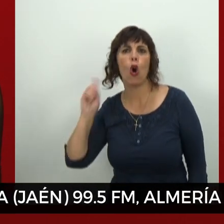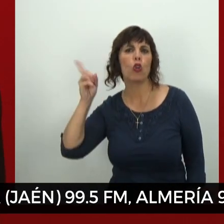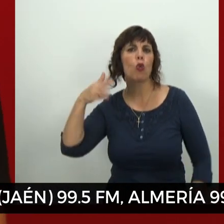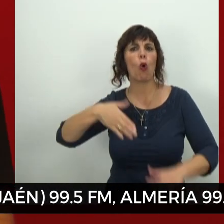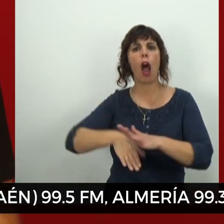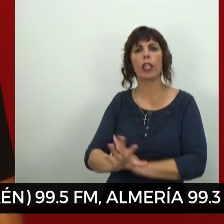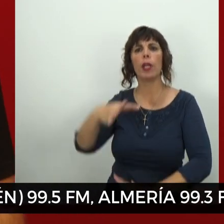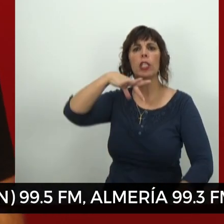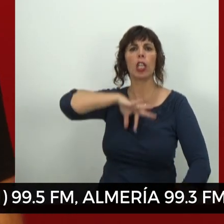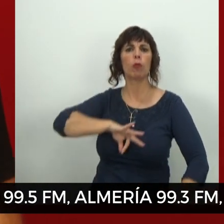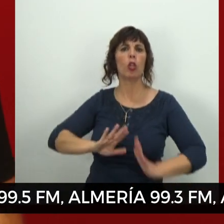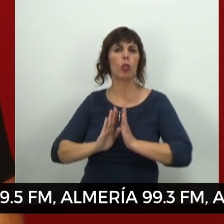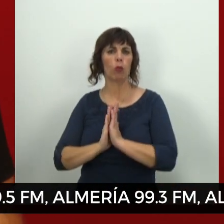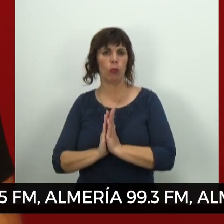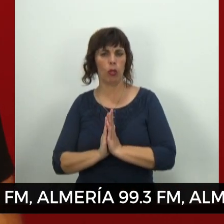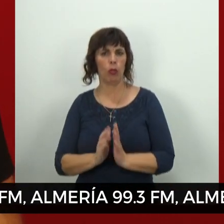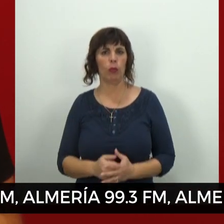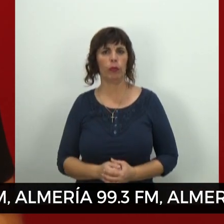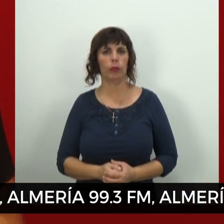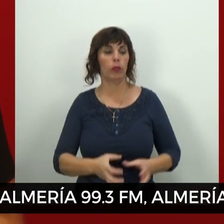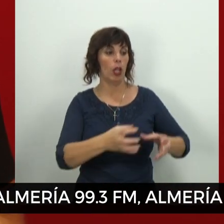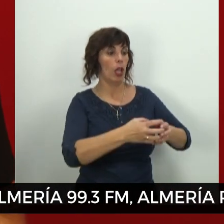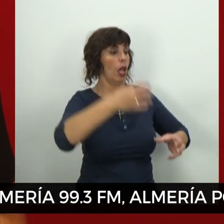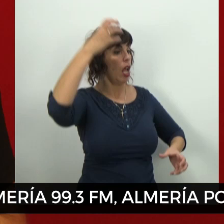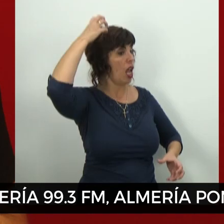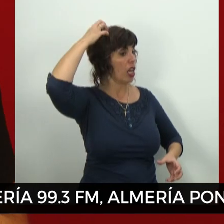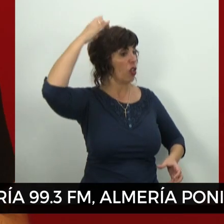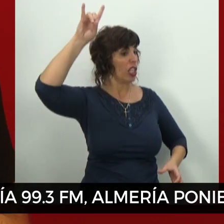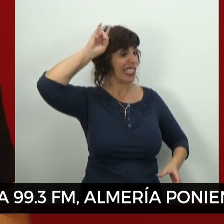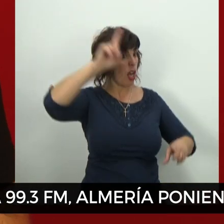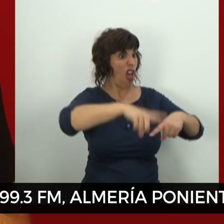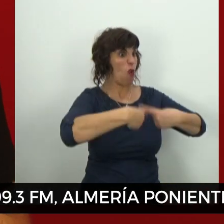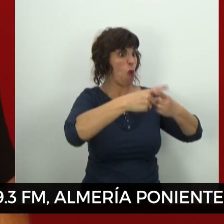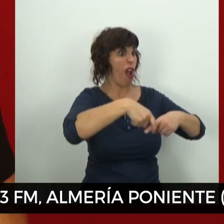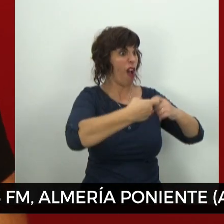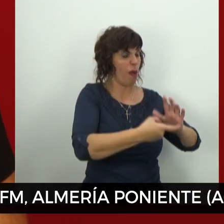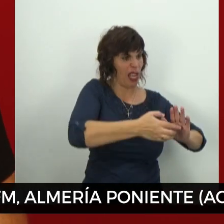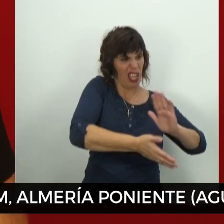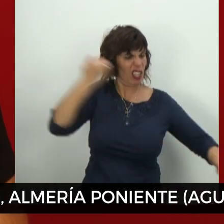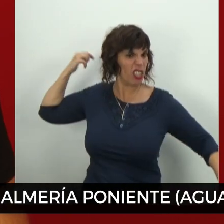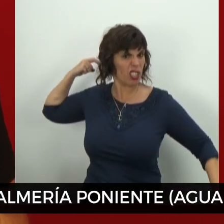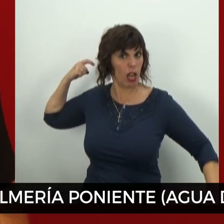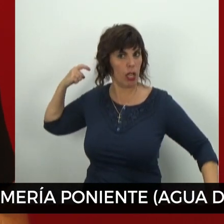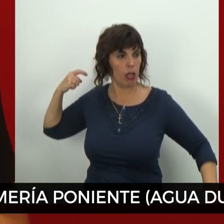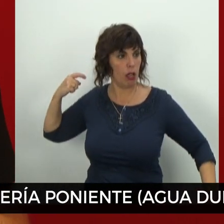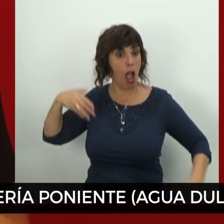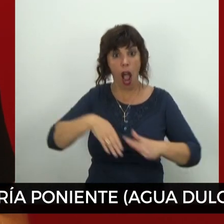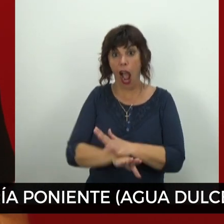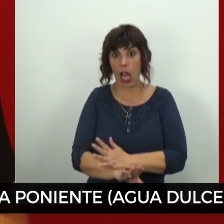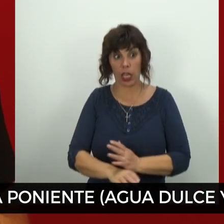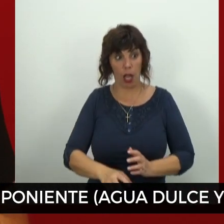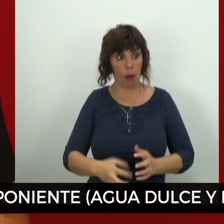¿Sabes cuándo el reino de Satanás sale de una familia? No por guerra humana, no.